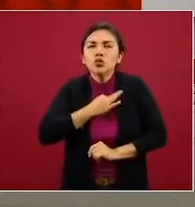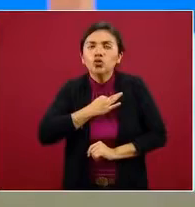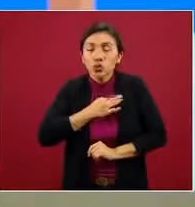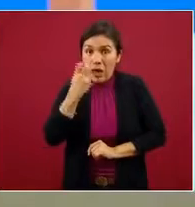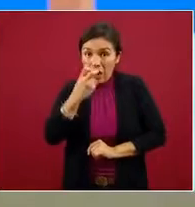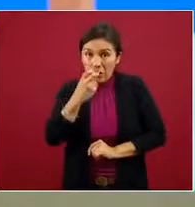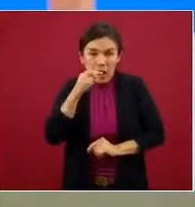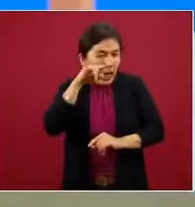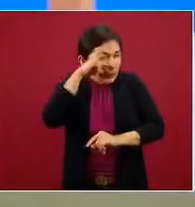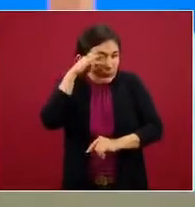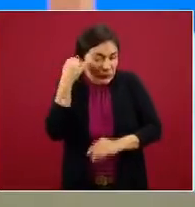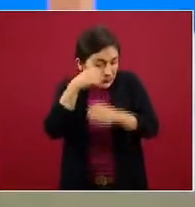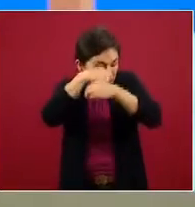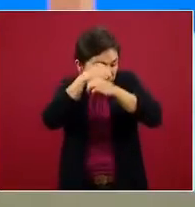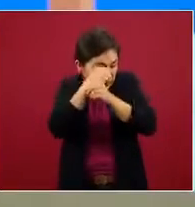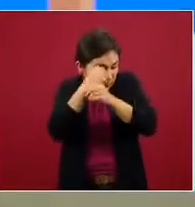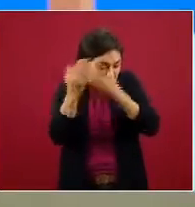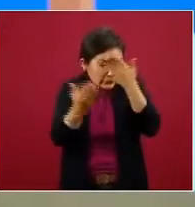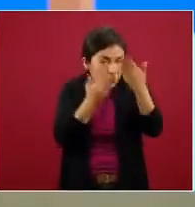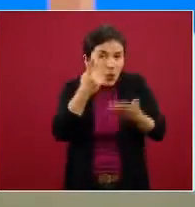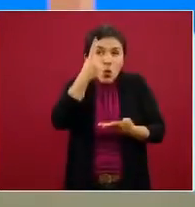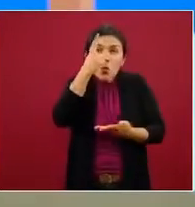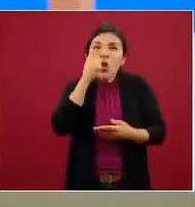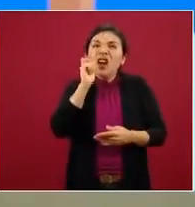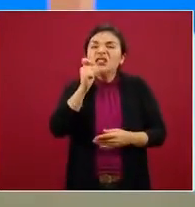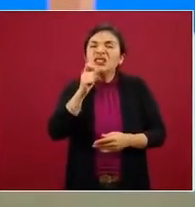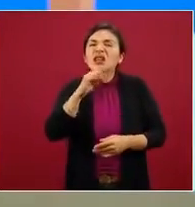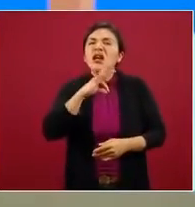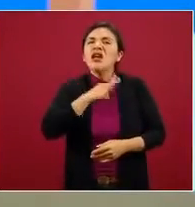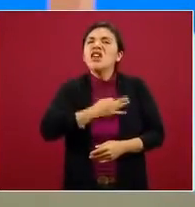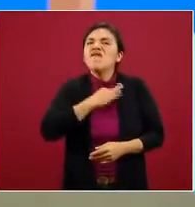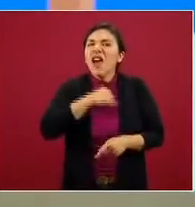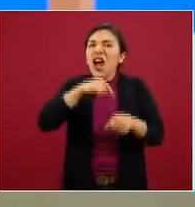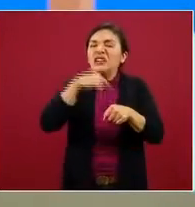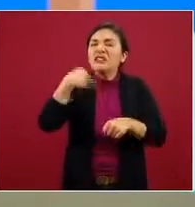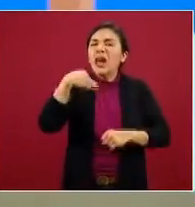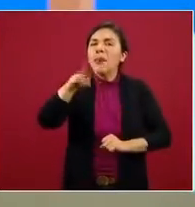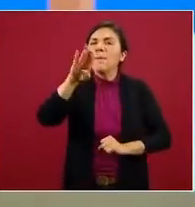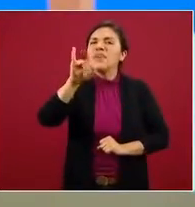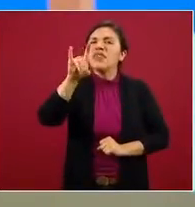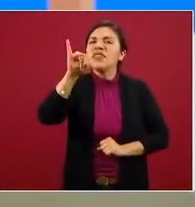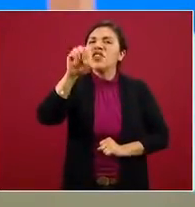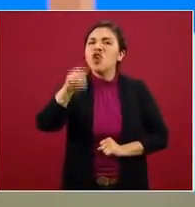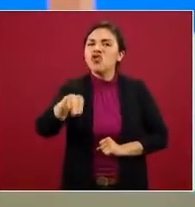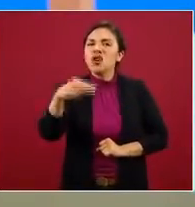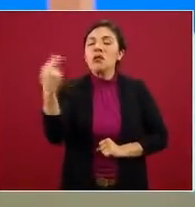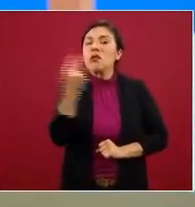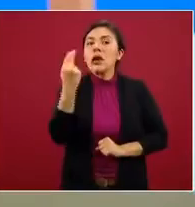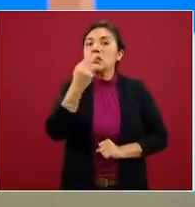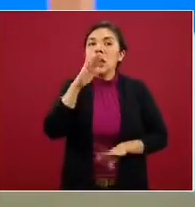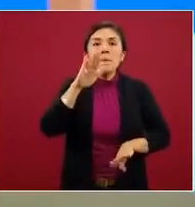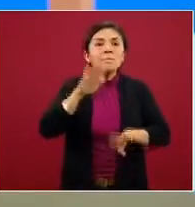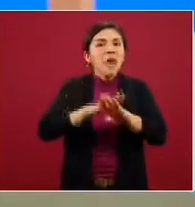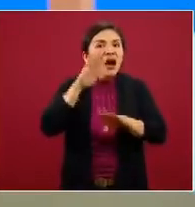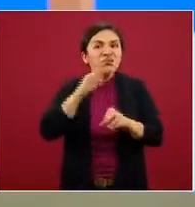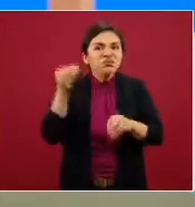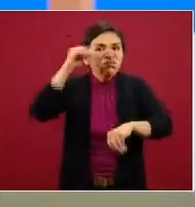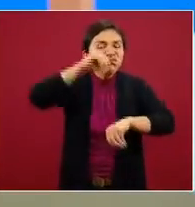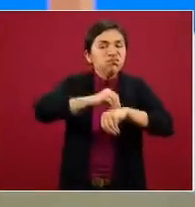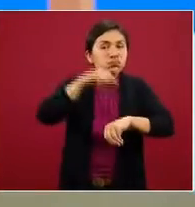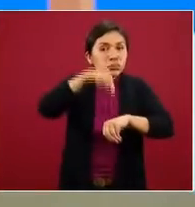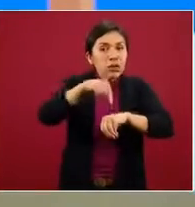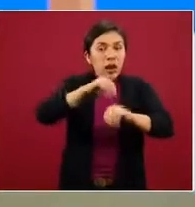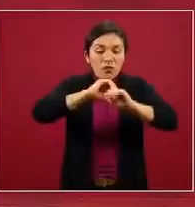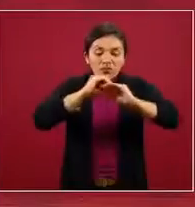es microscópico por supuesto, y la partícula infectante que se llama virión necesita estar completamente ensamblada